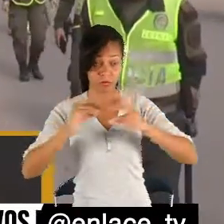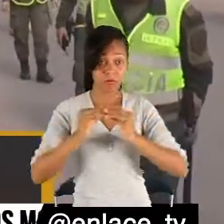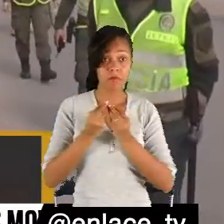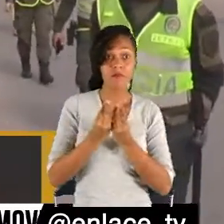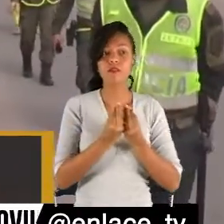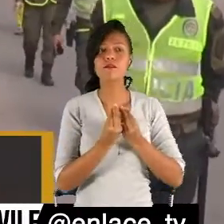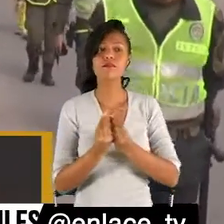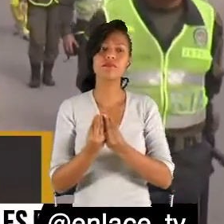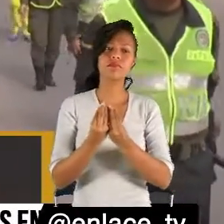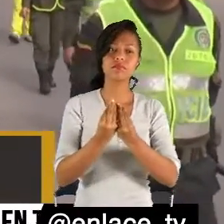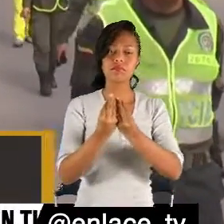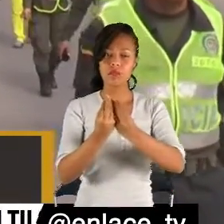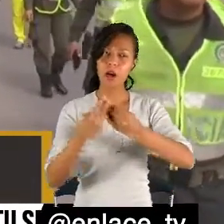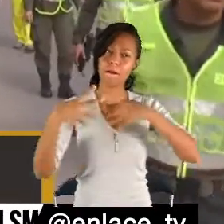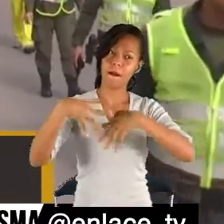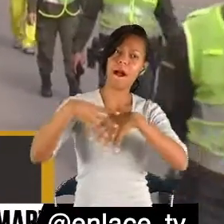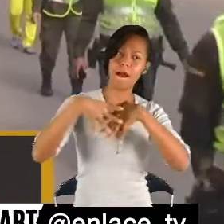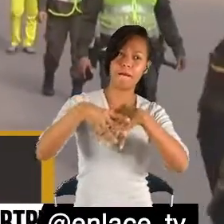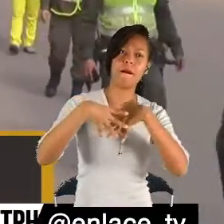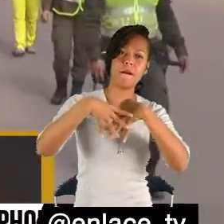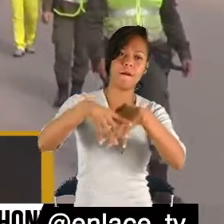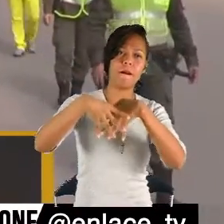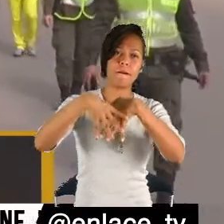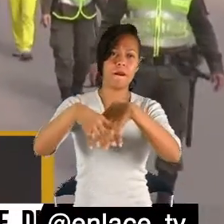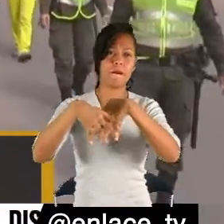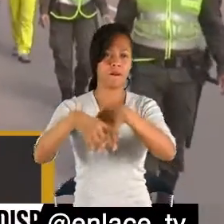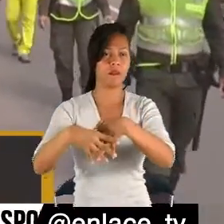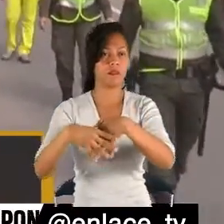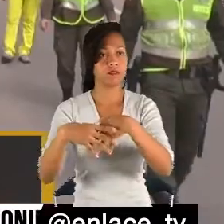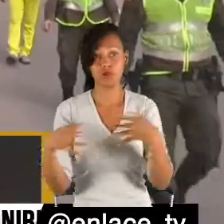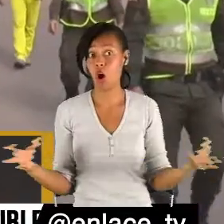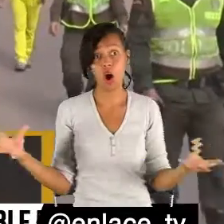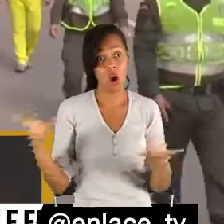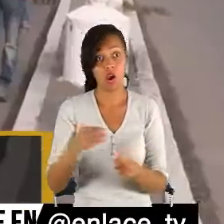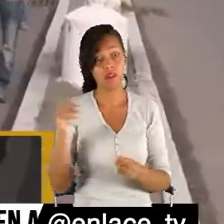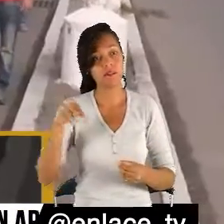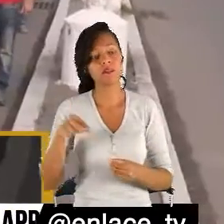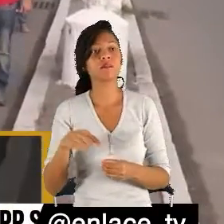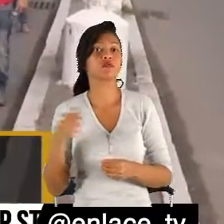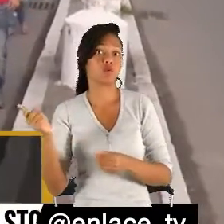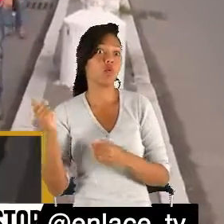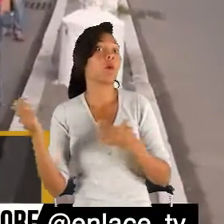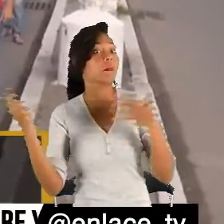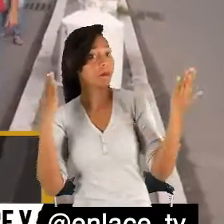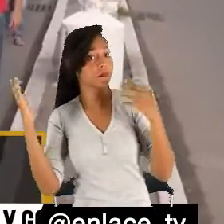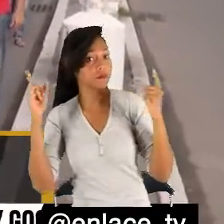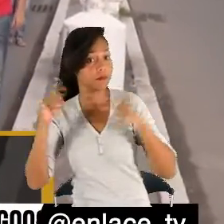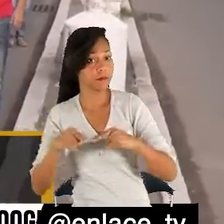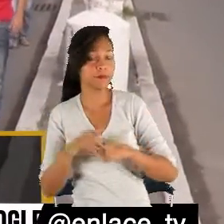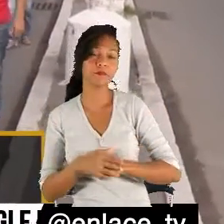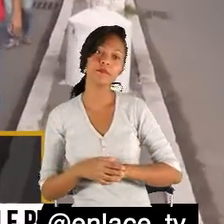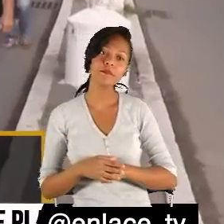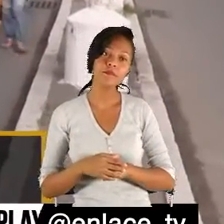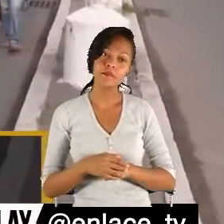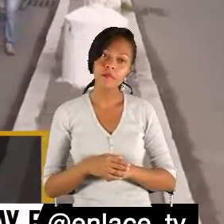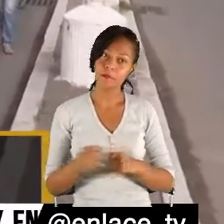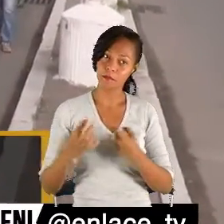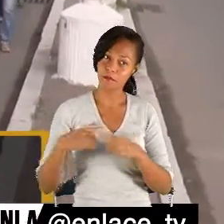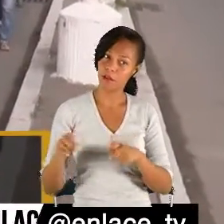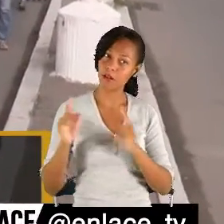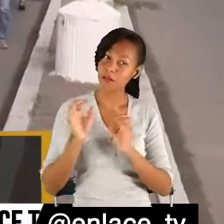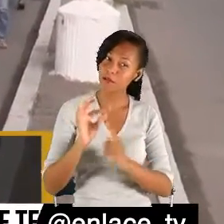paro agrario nacional la minga étnica popular y campesina por un lado pero particularmente estamos